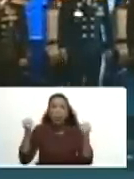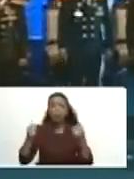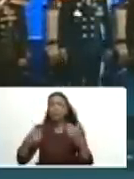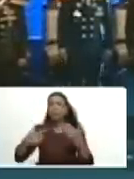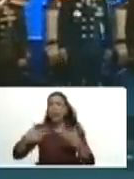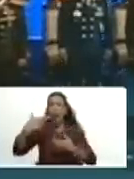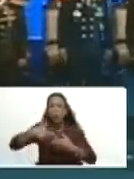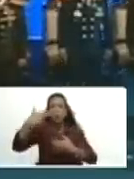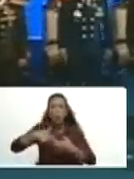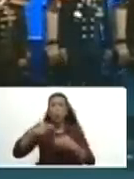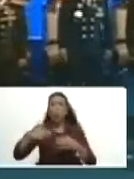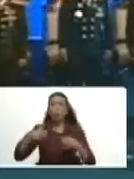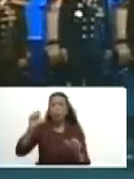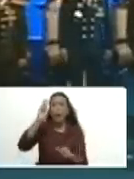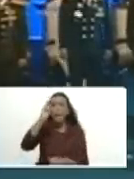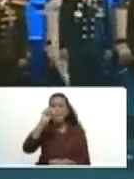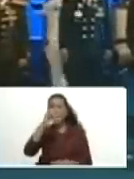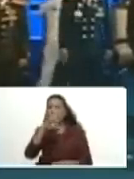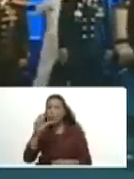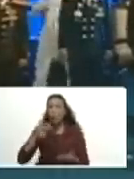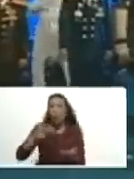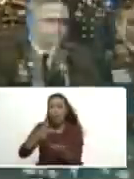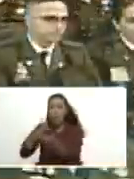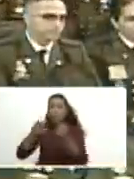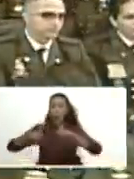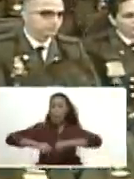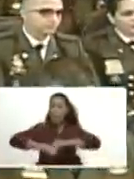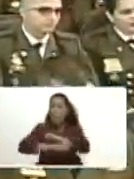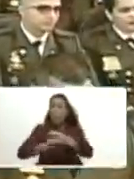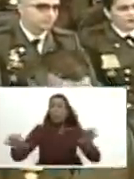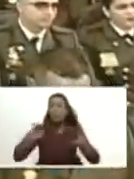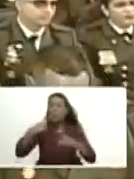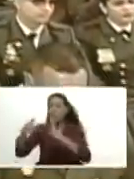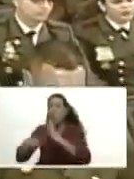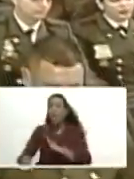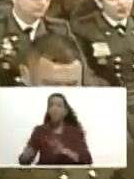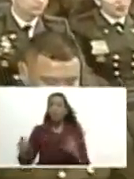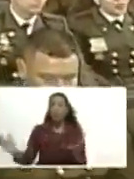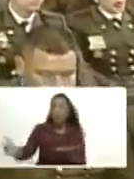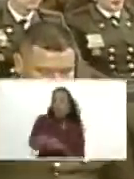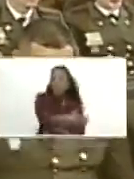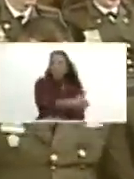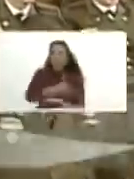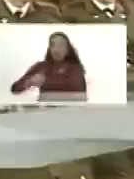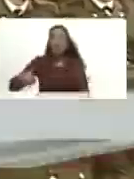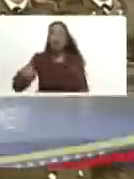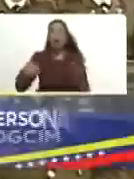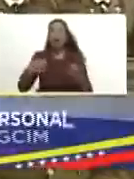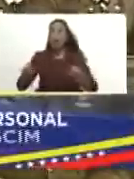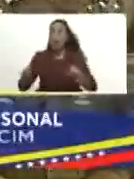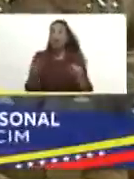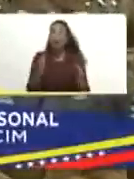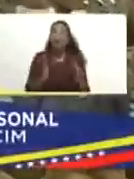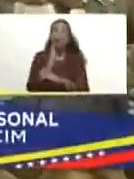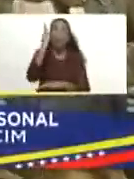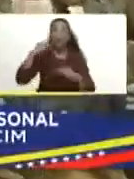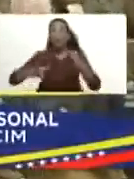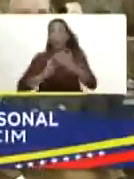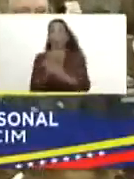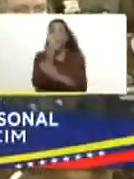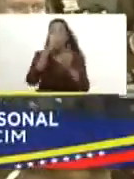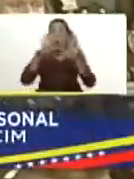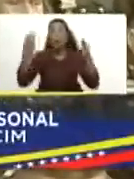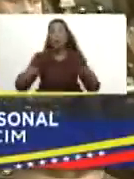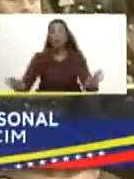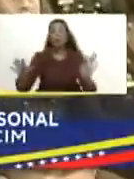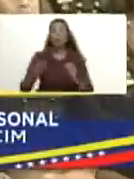combustibles, mercurio, taladros, explosivos, entre otros materiales logísticos.